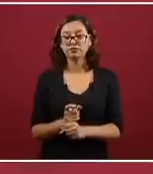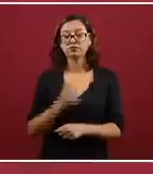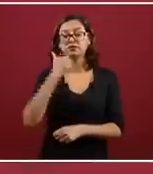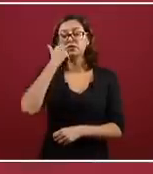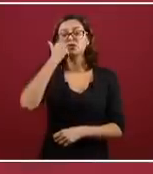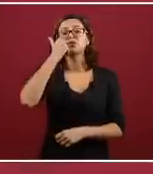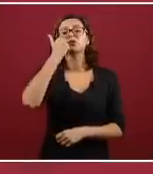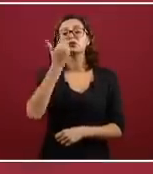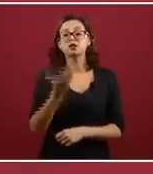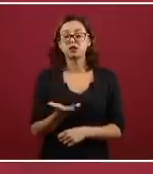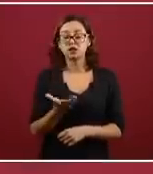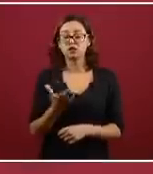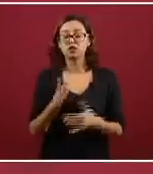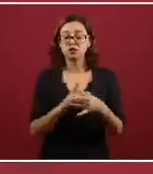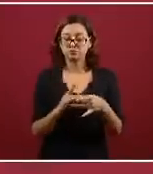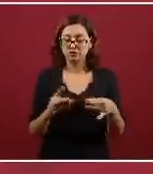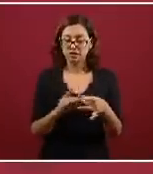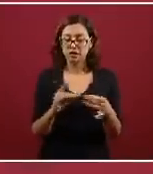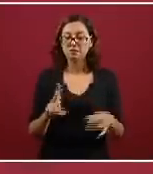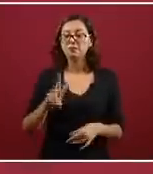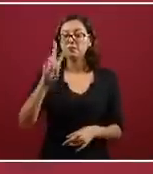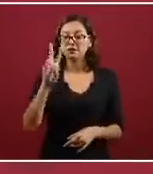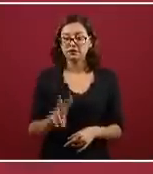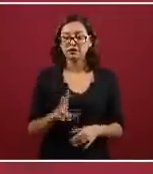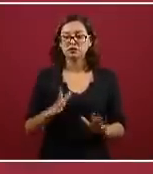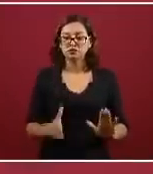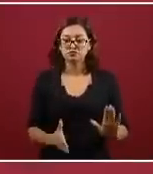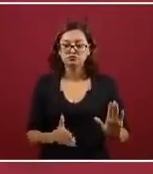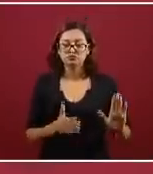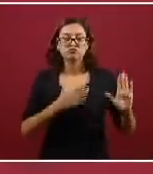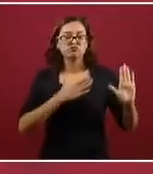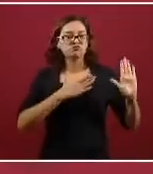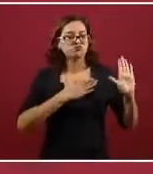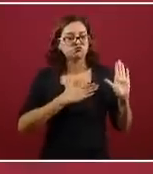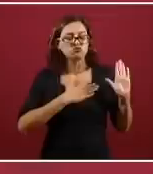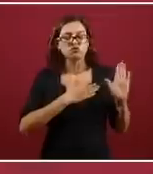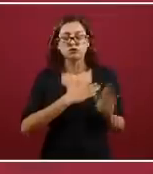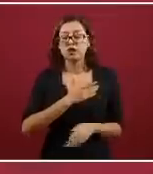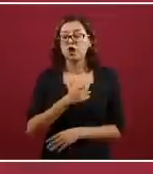reafirmar el compromiso de que no aumentan